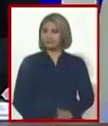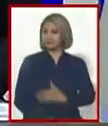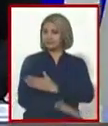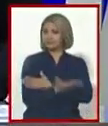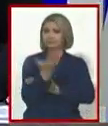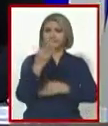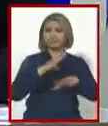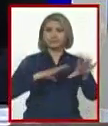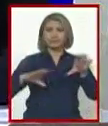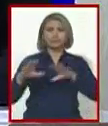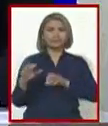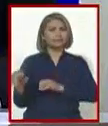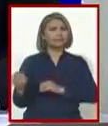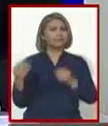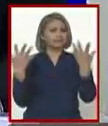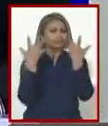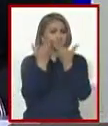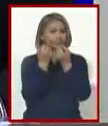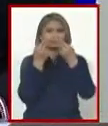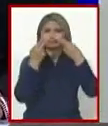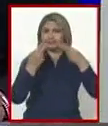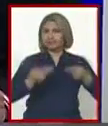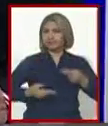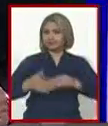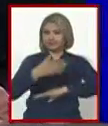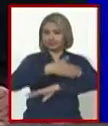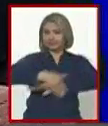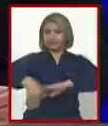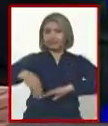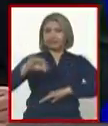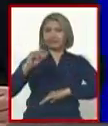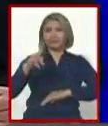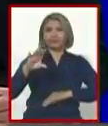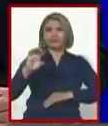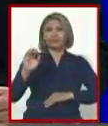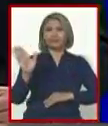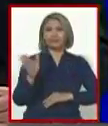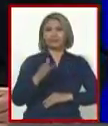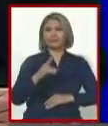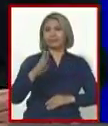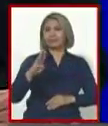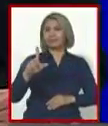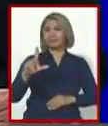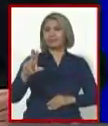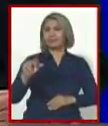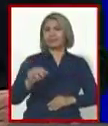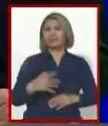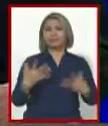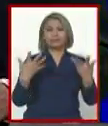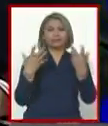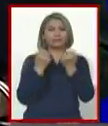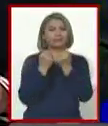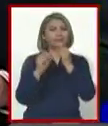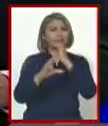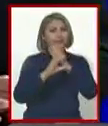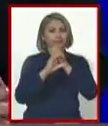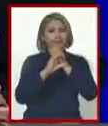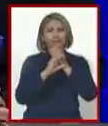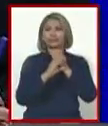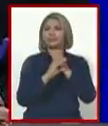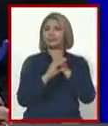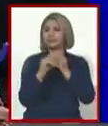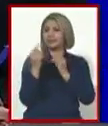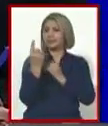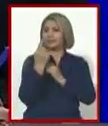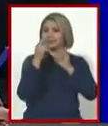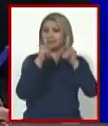Y esta madrugada se ha registrado un terrible accidente de tránsito en la carretera Yapacaní-Bulobulo. Un minibús chocó con un camión. De este